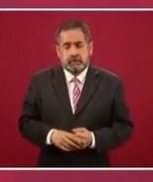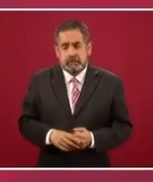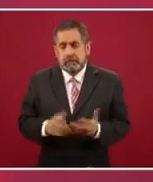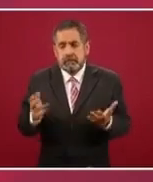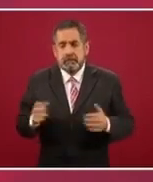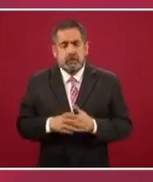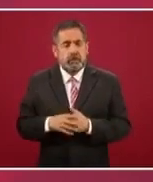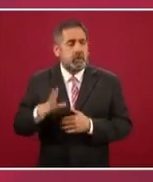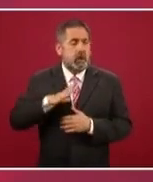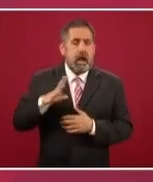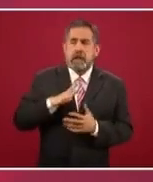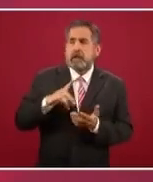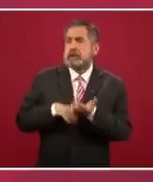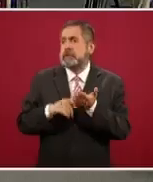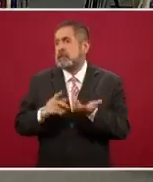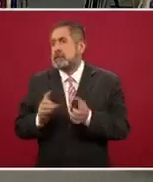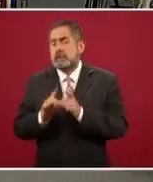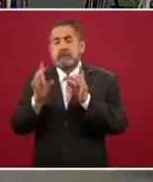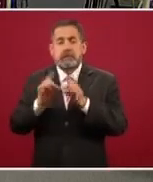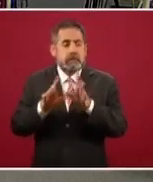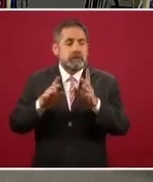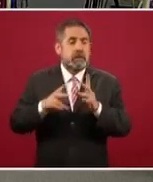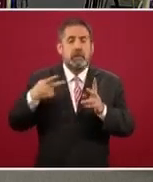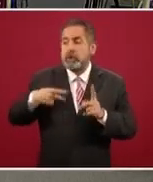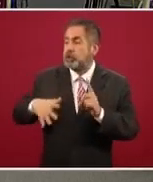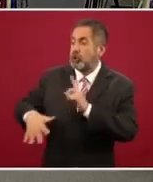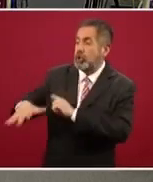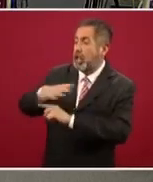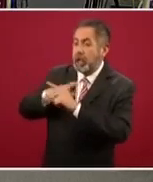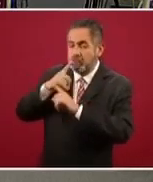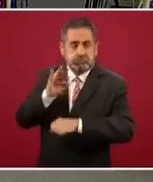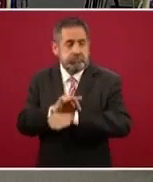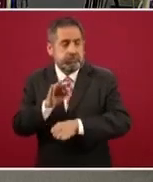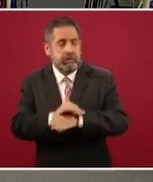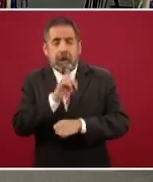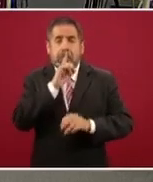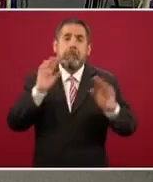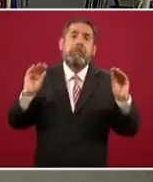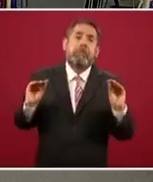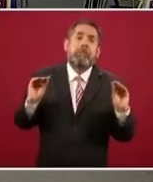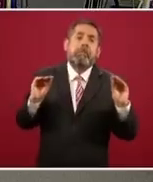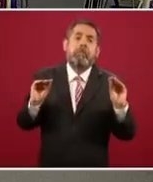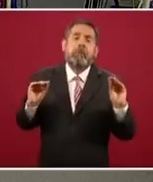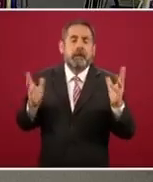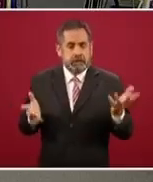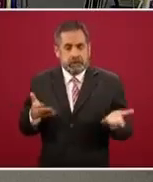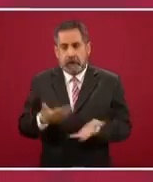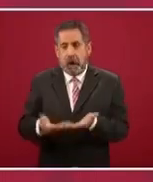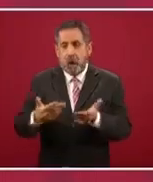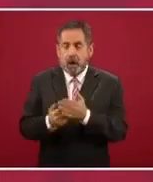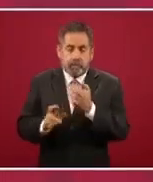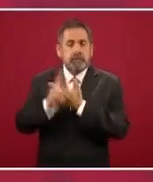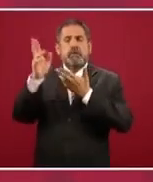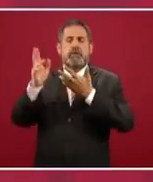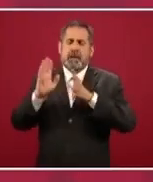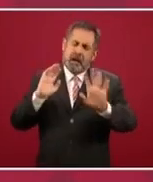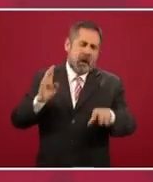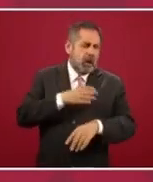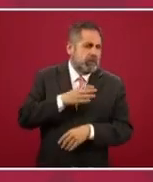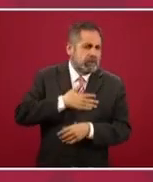No aparecían los ambientalistas por ningún lado. Ahora sí, pero qué bueno